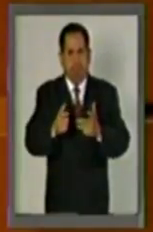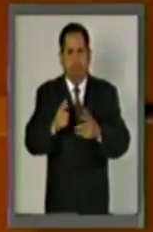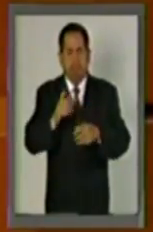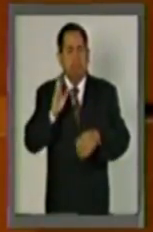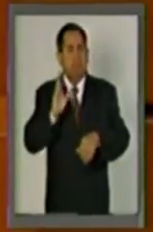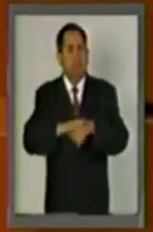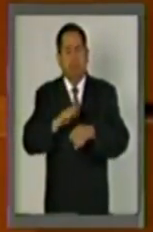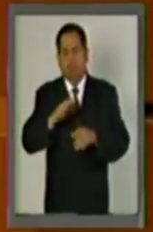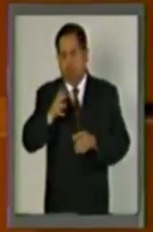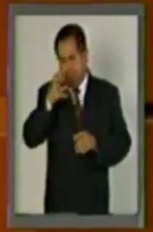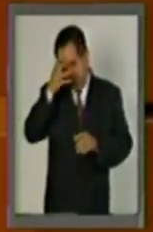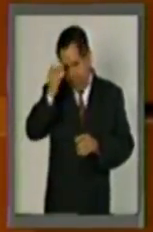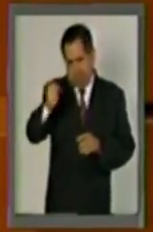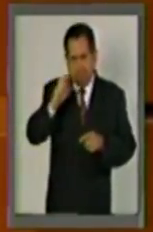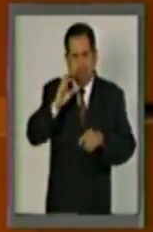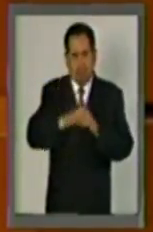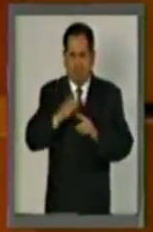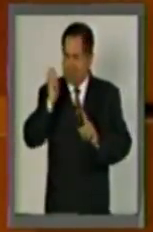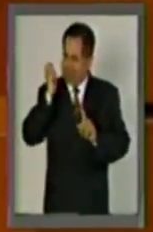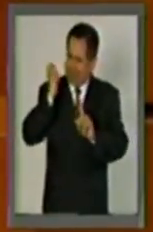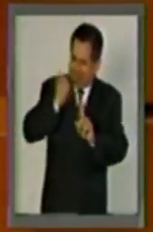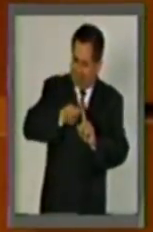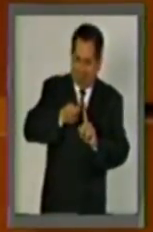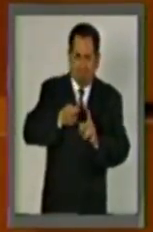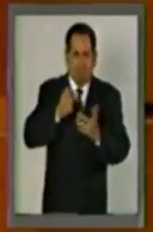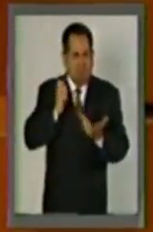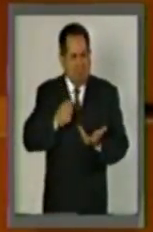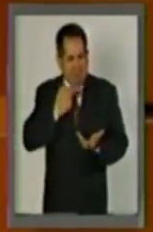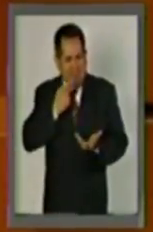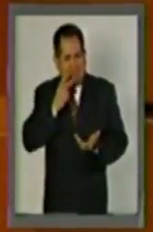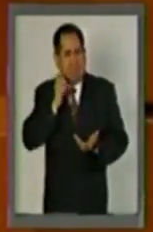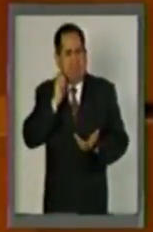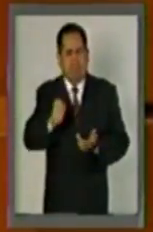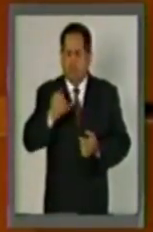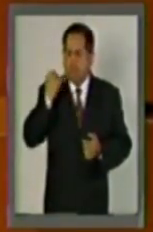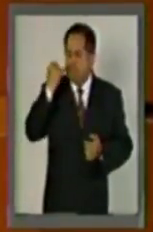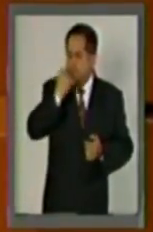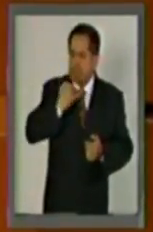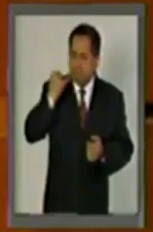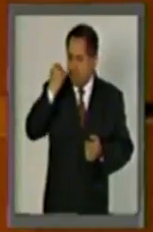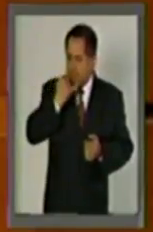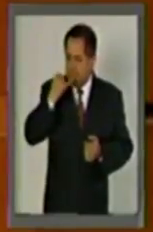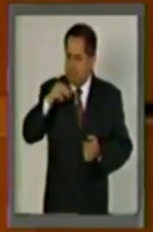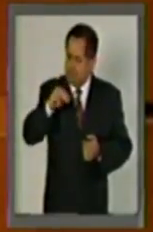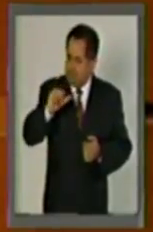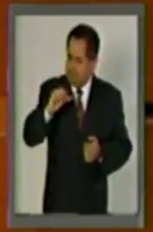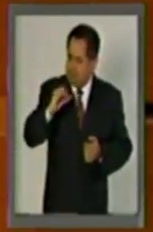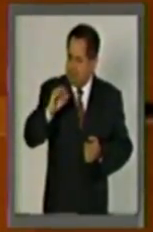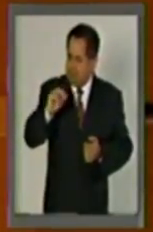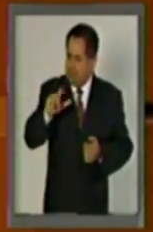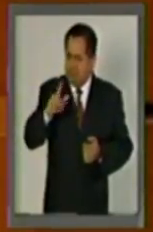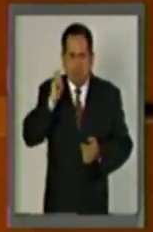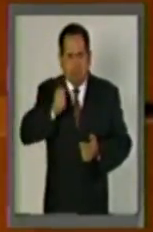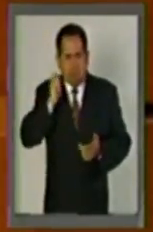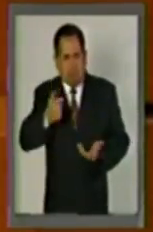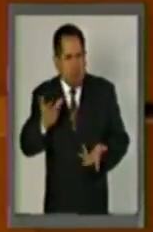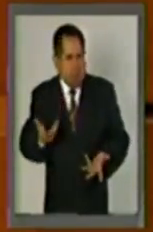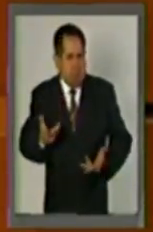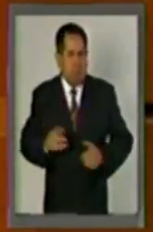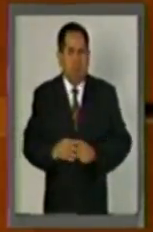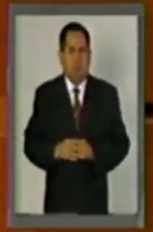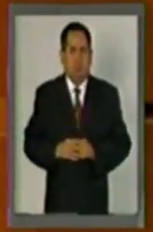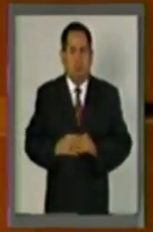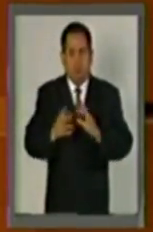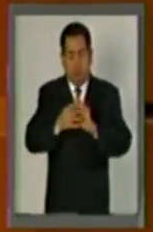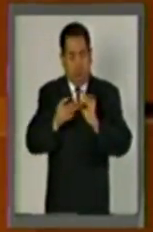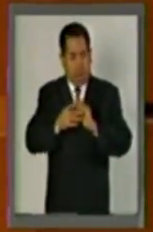el concepto, la definición, a qué nos referimos cuando hablamos del idioma nacional. ¿Nos